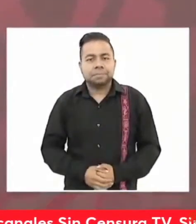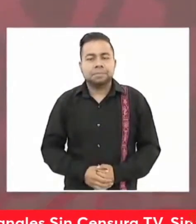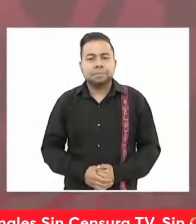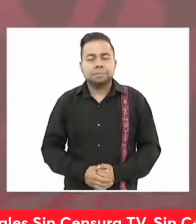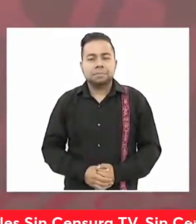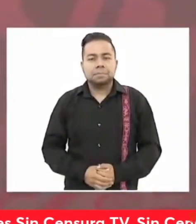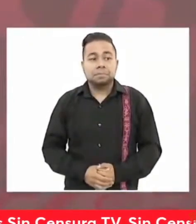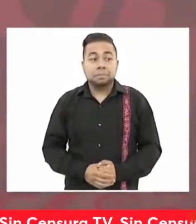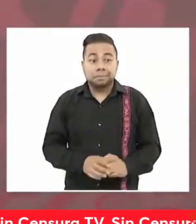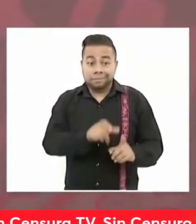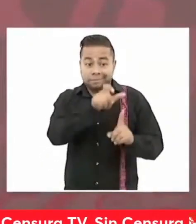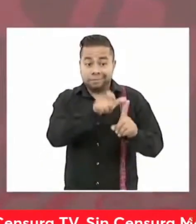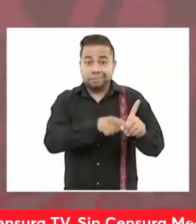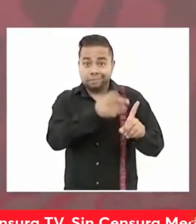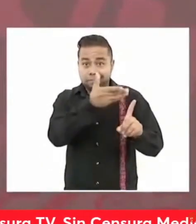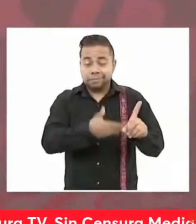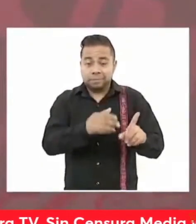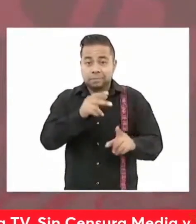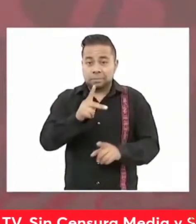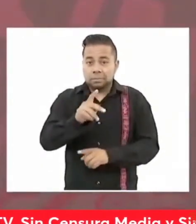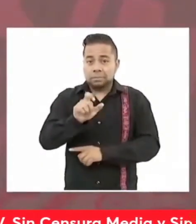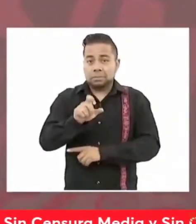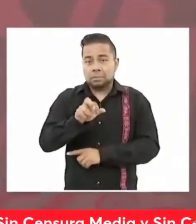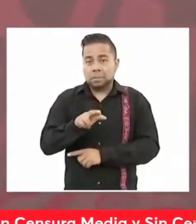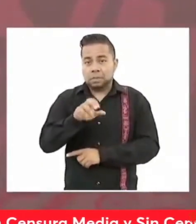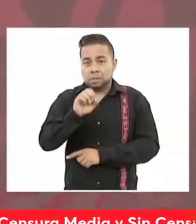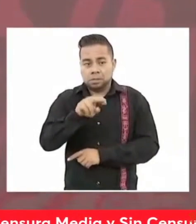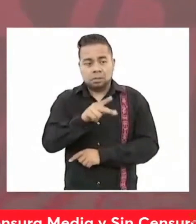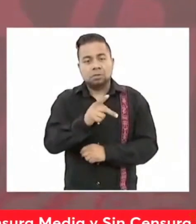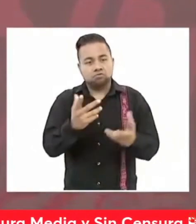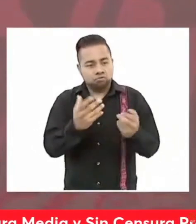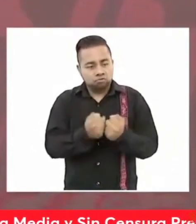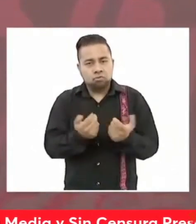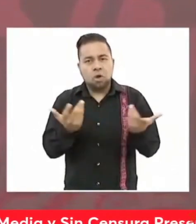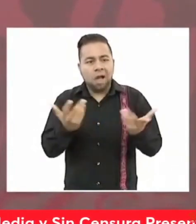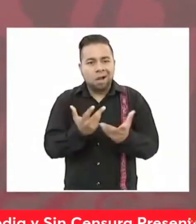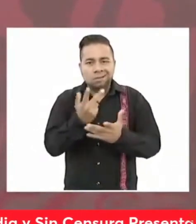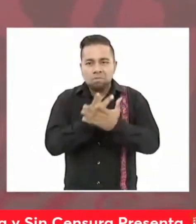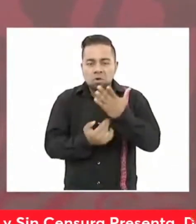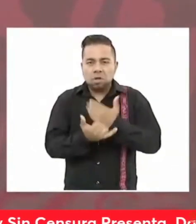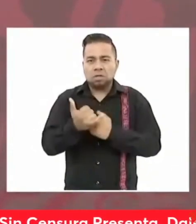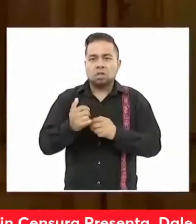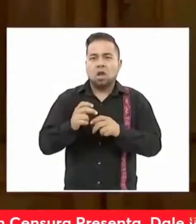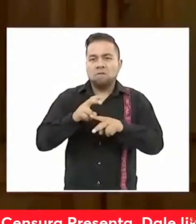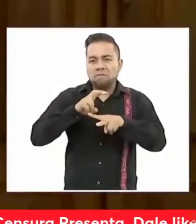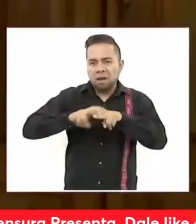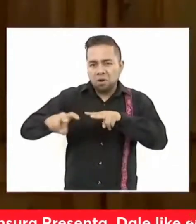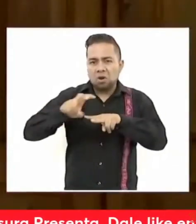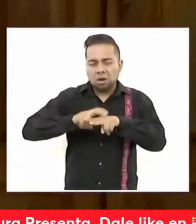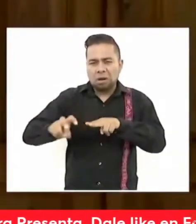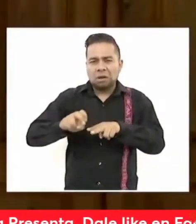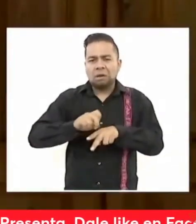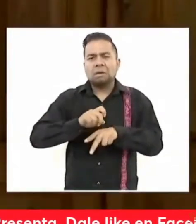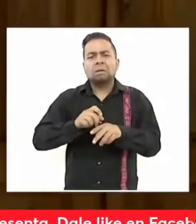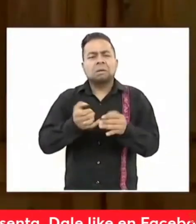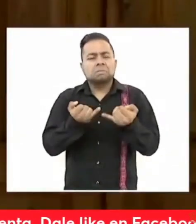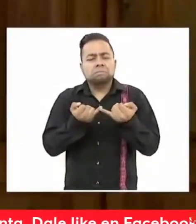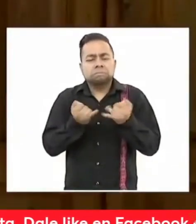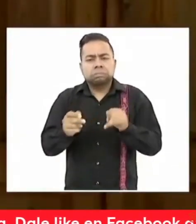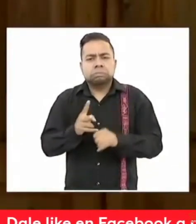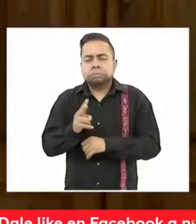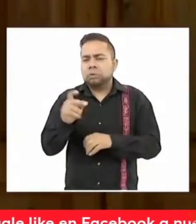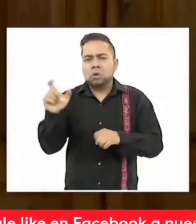con Pearson hace también el ferrocarril y lo inauguran